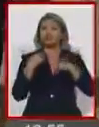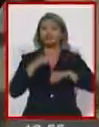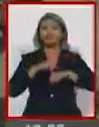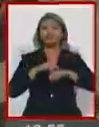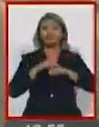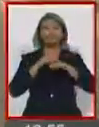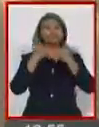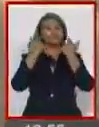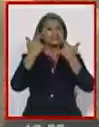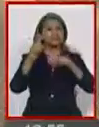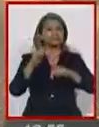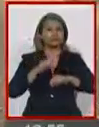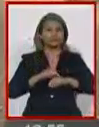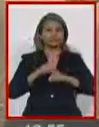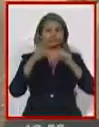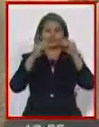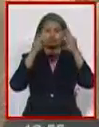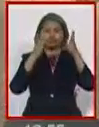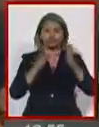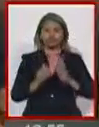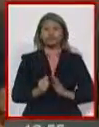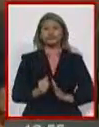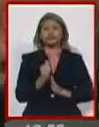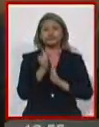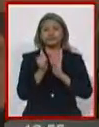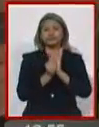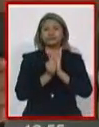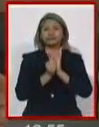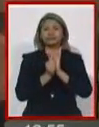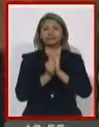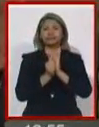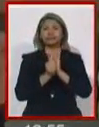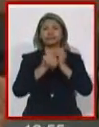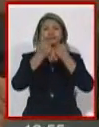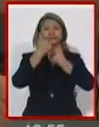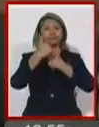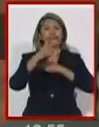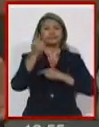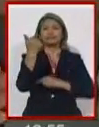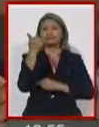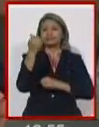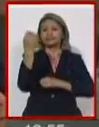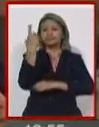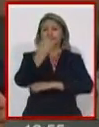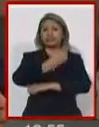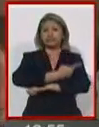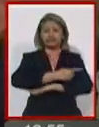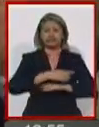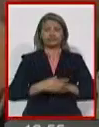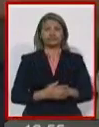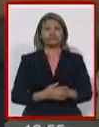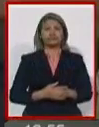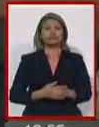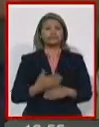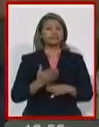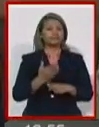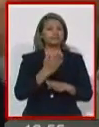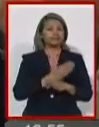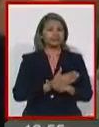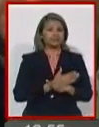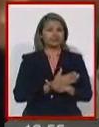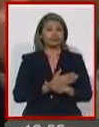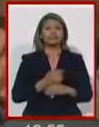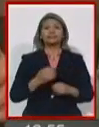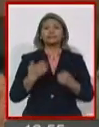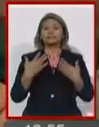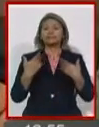plazo perentorio los docentes de la carrera de Derecho. Máximo 10 días, máximo. Tiene que ser antes.